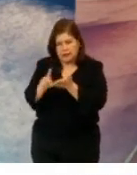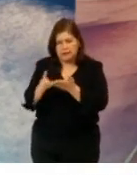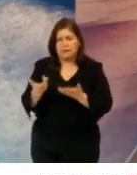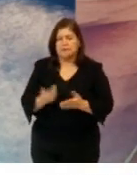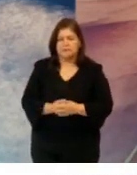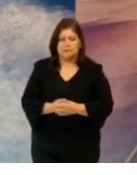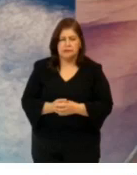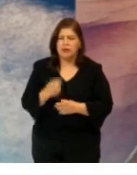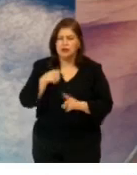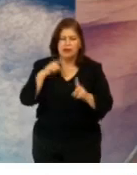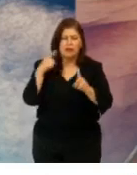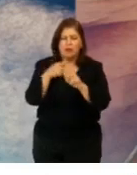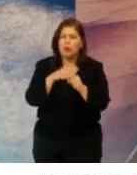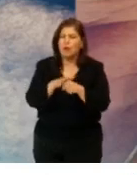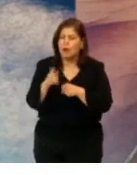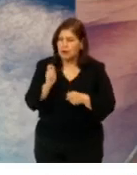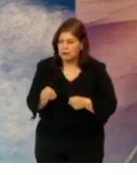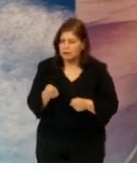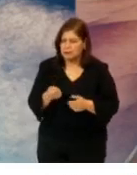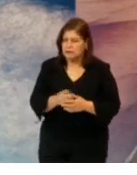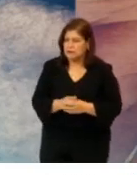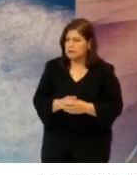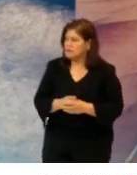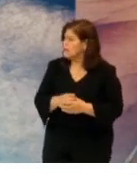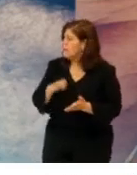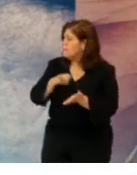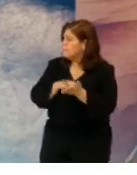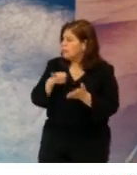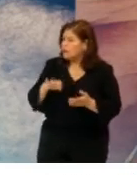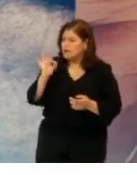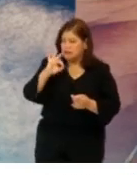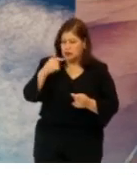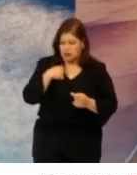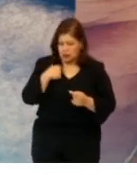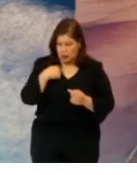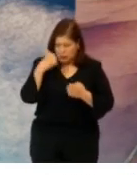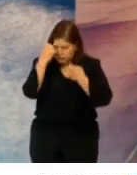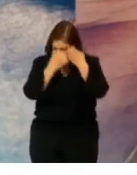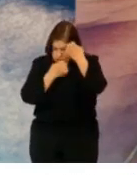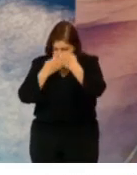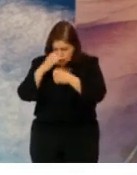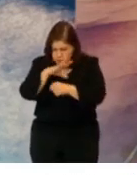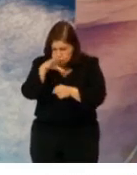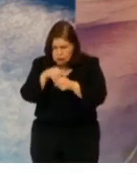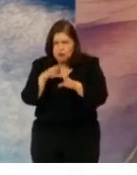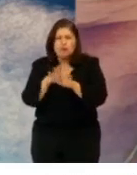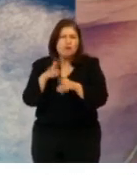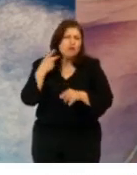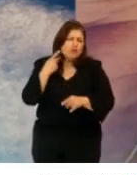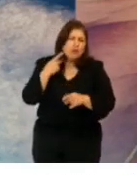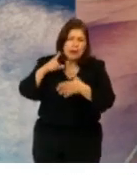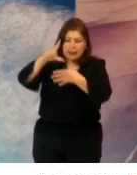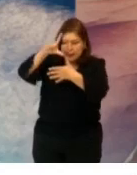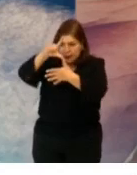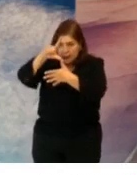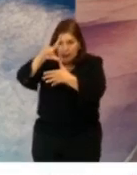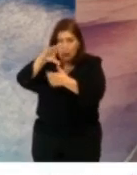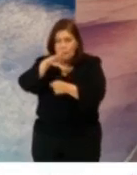esto? No, que hoy en día tenemos, bueno, si hacemos un escáner político de la América Latina completa,